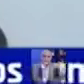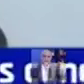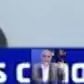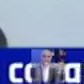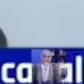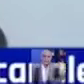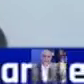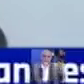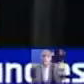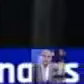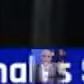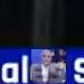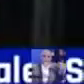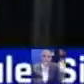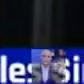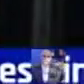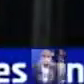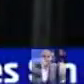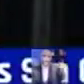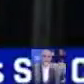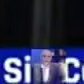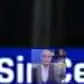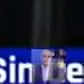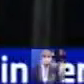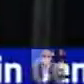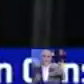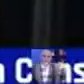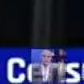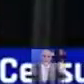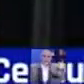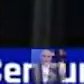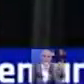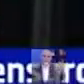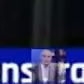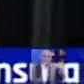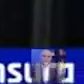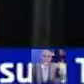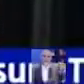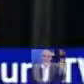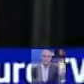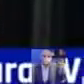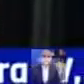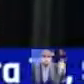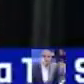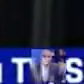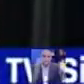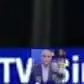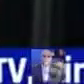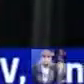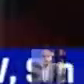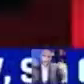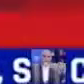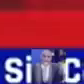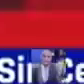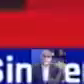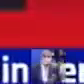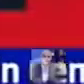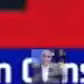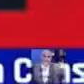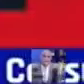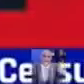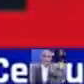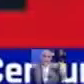información. Claro que sí, Ricardo, y nosotros también apoyamos los esfuerzos independientes que realizas en otras trincheras. ¿Por qué